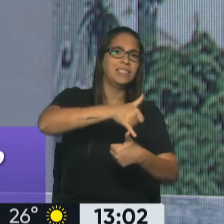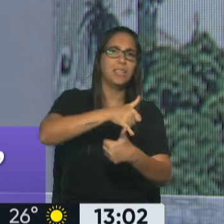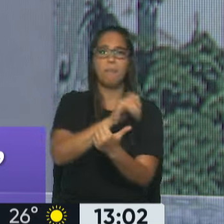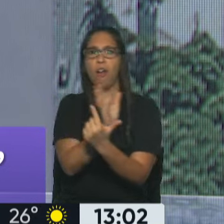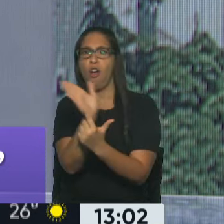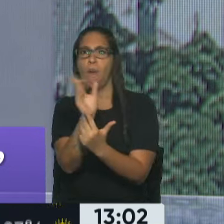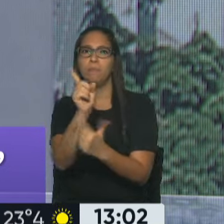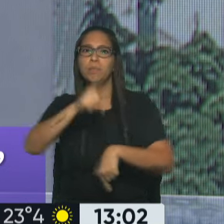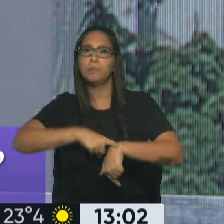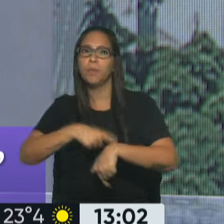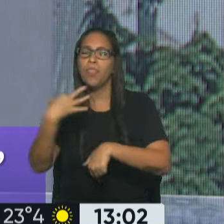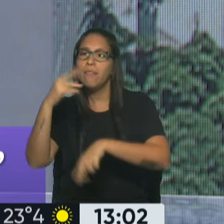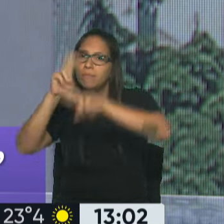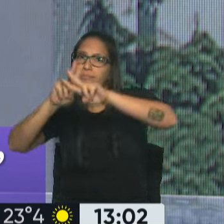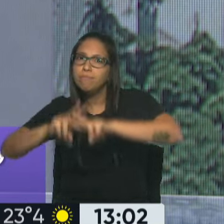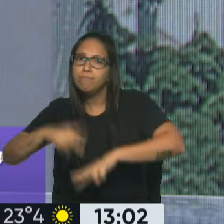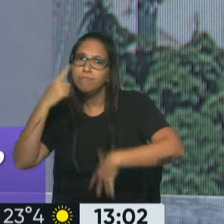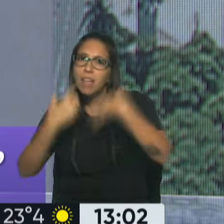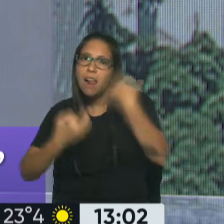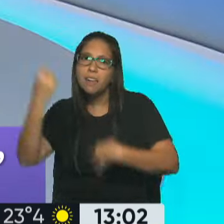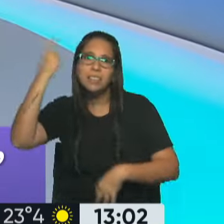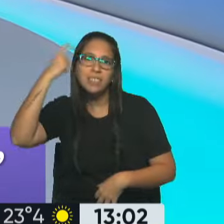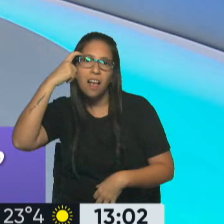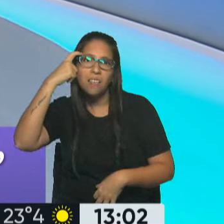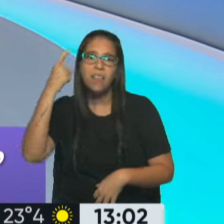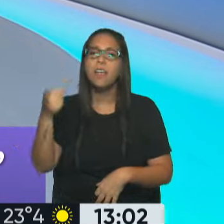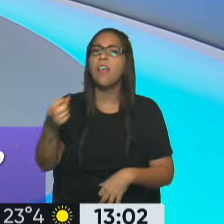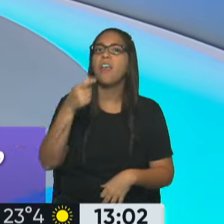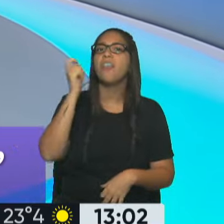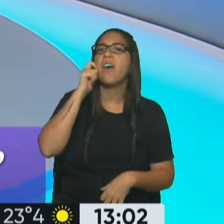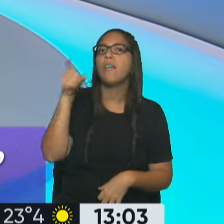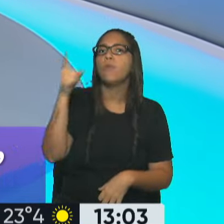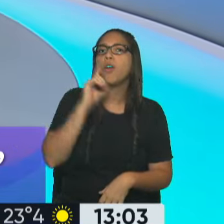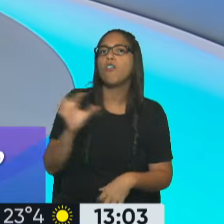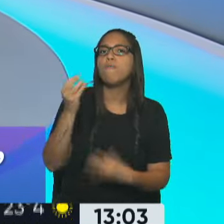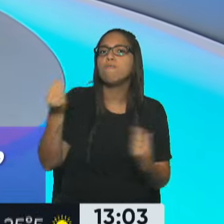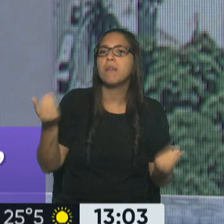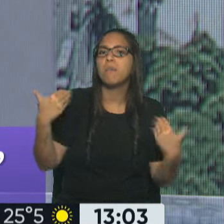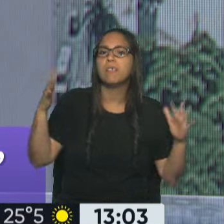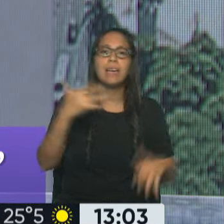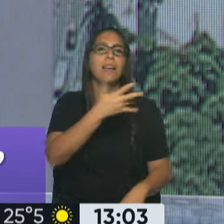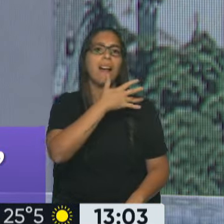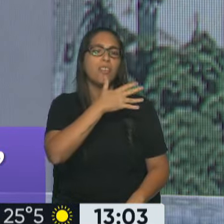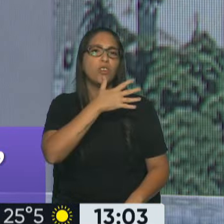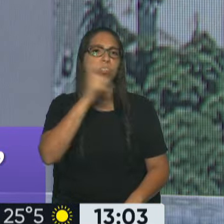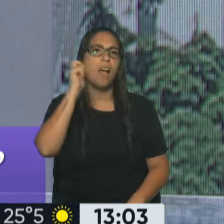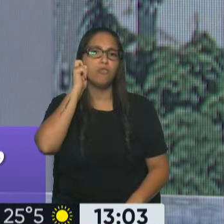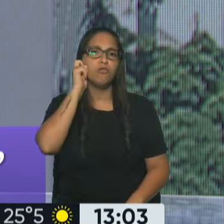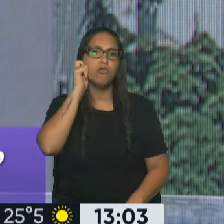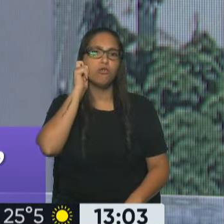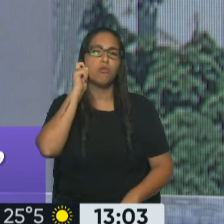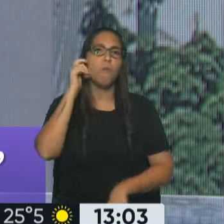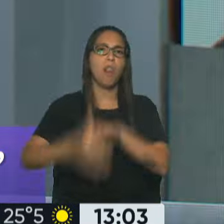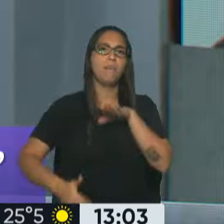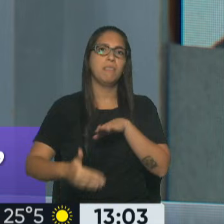una pericia psicológica, psiquiátrica. ¿Cuál es la edad que a su criterio le parecería pertinente? 14 sería un buen